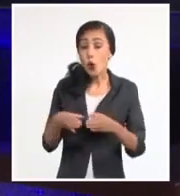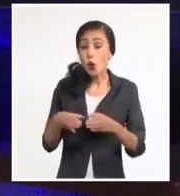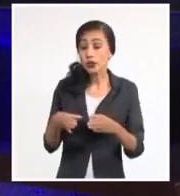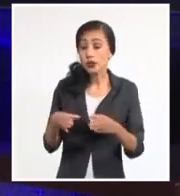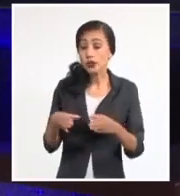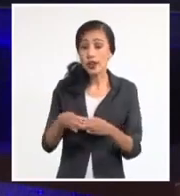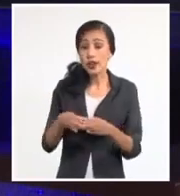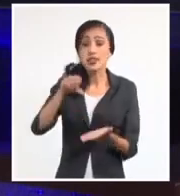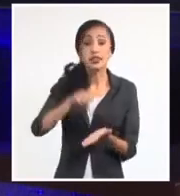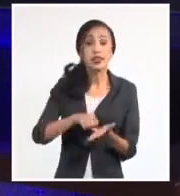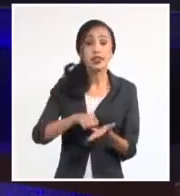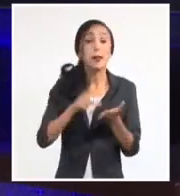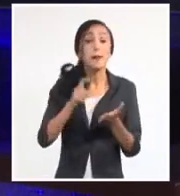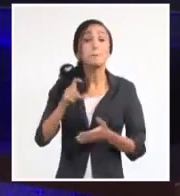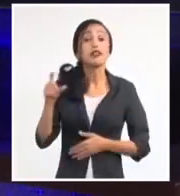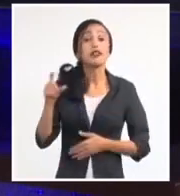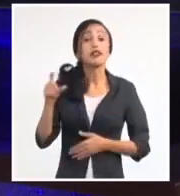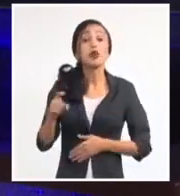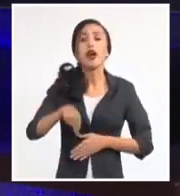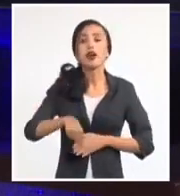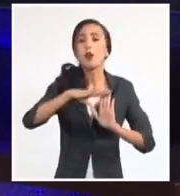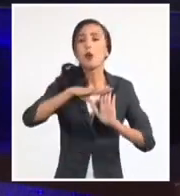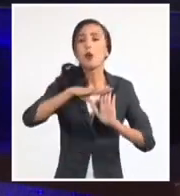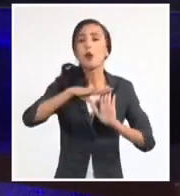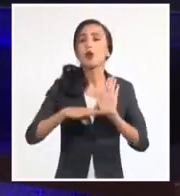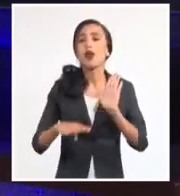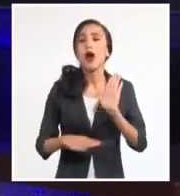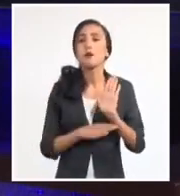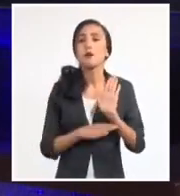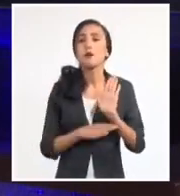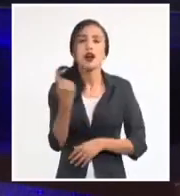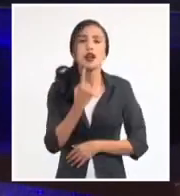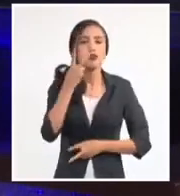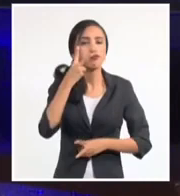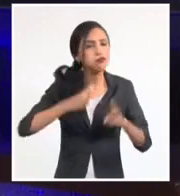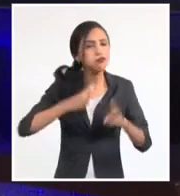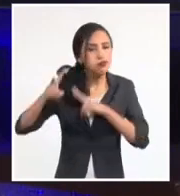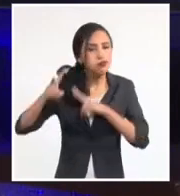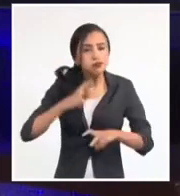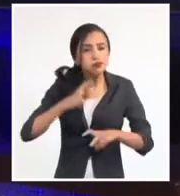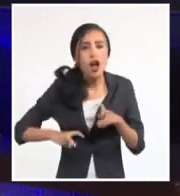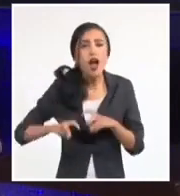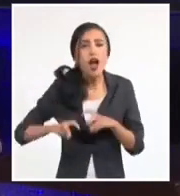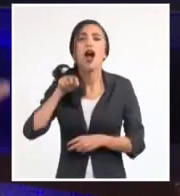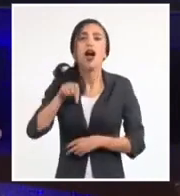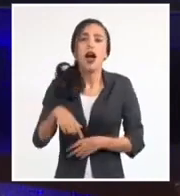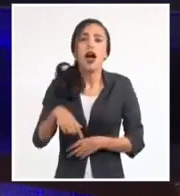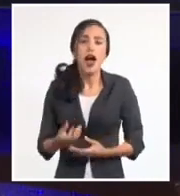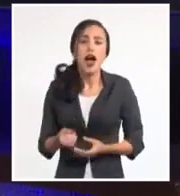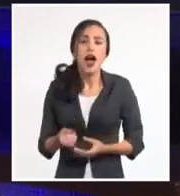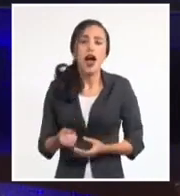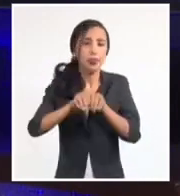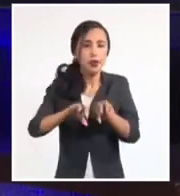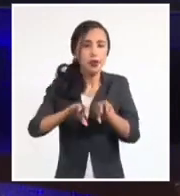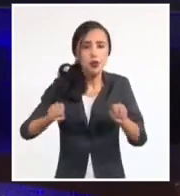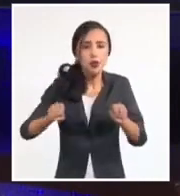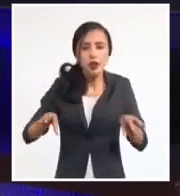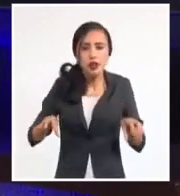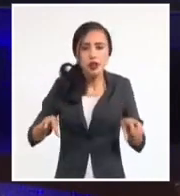Partido de un programa nacional para el estudio, la investigación, la divulgación